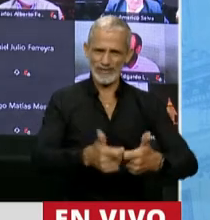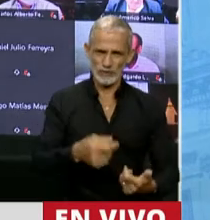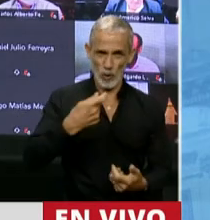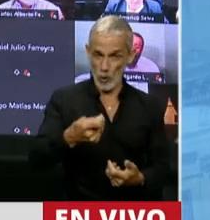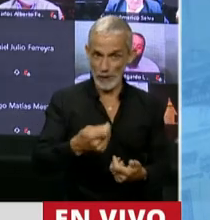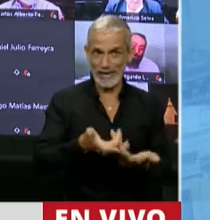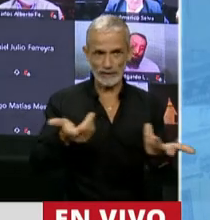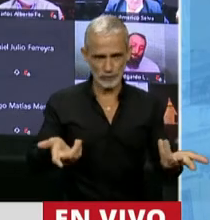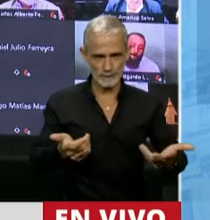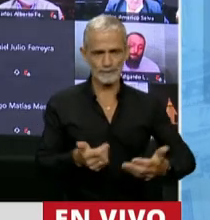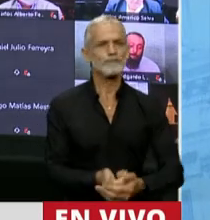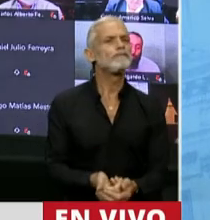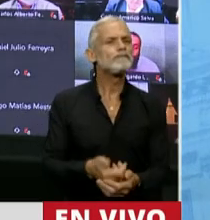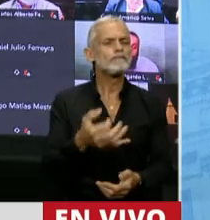hecho que